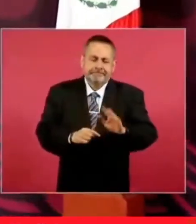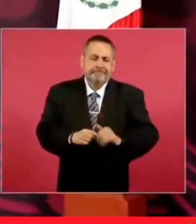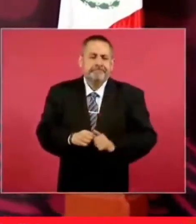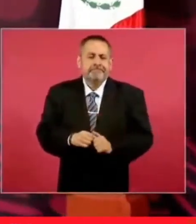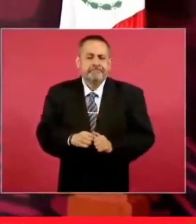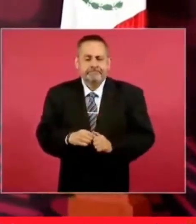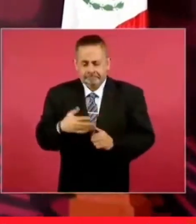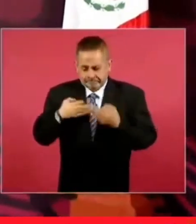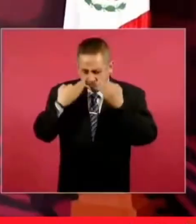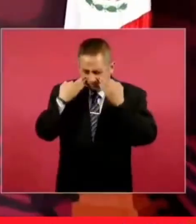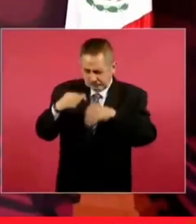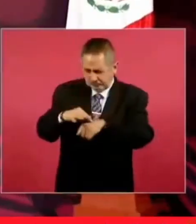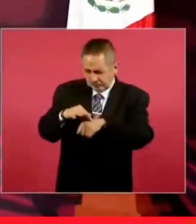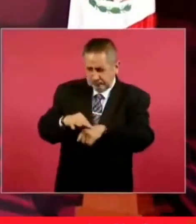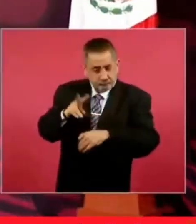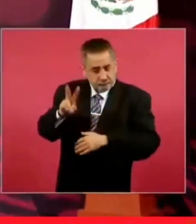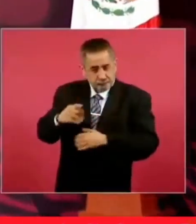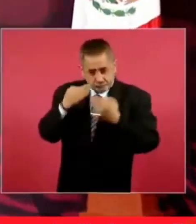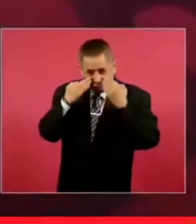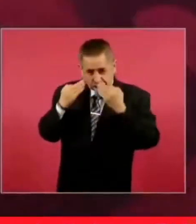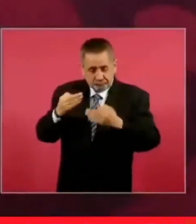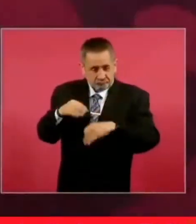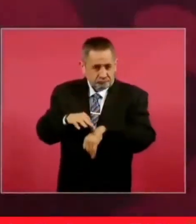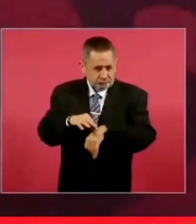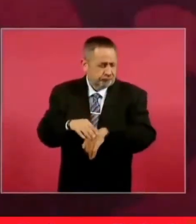que me consta